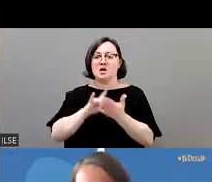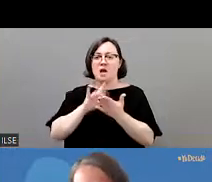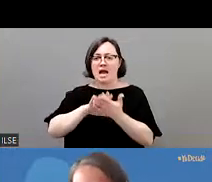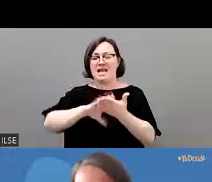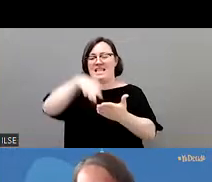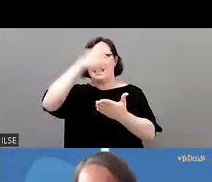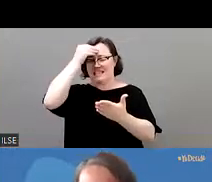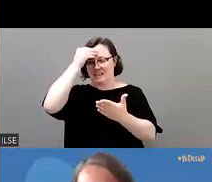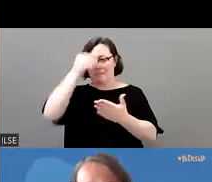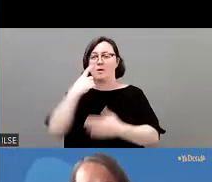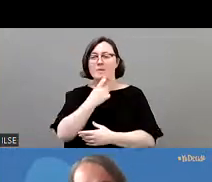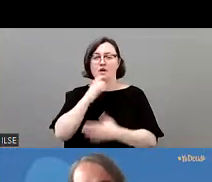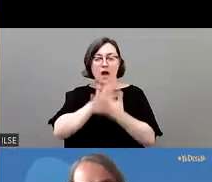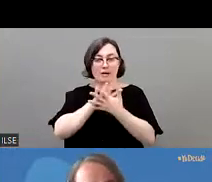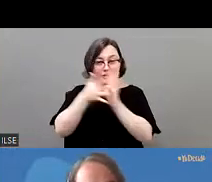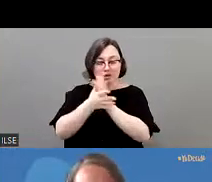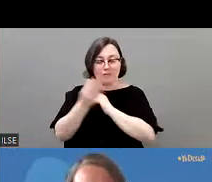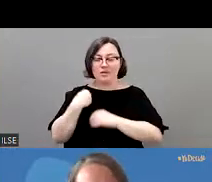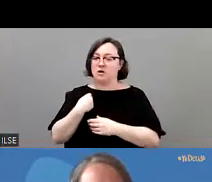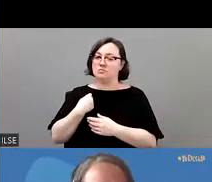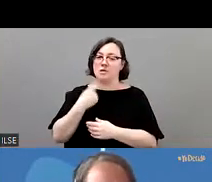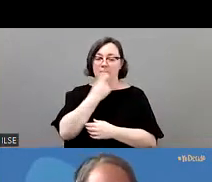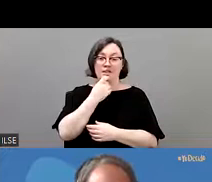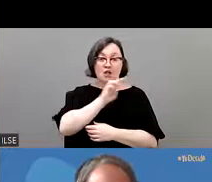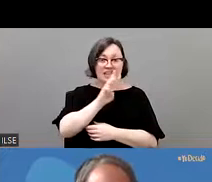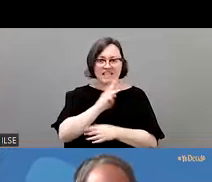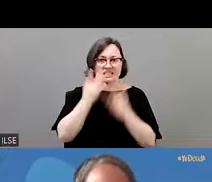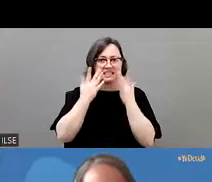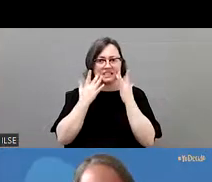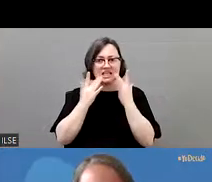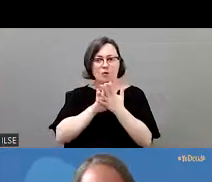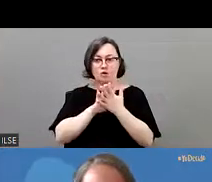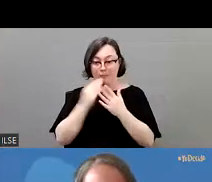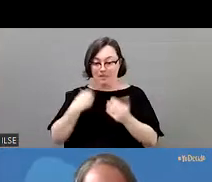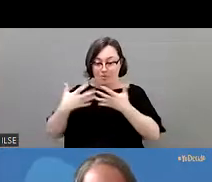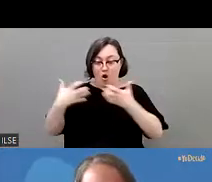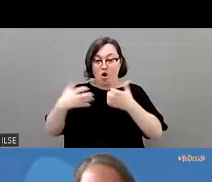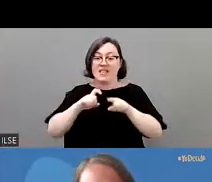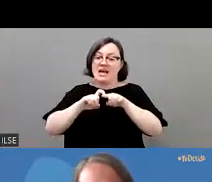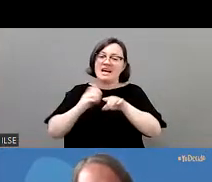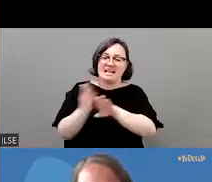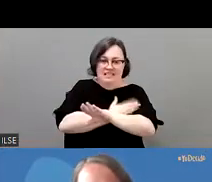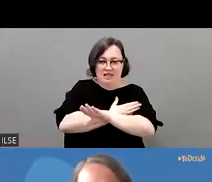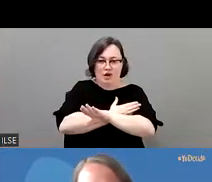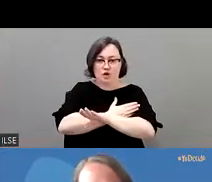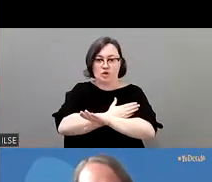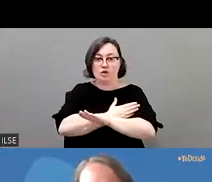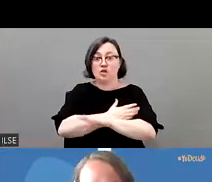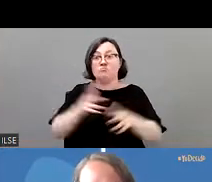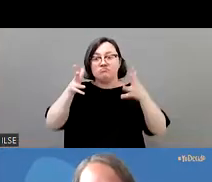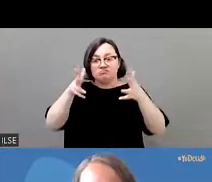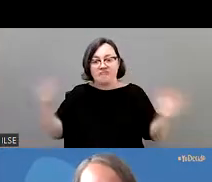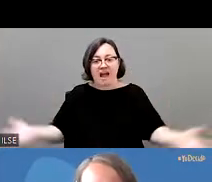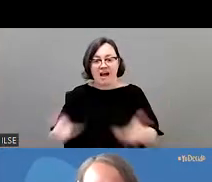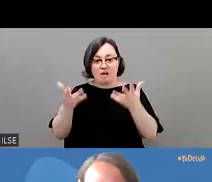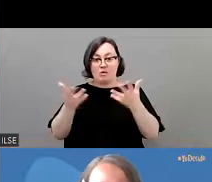esta parte de los mitos que os estoy diciendo. En el mito 3 habla expresamente de esta parte, de los prerequisitos. Así que, bueno,